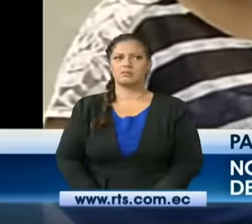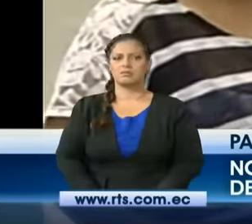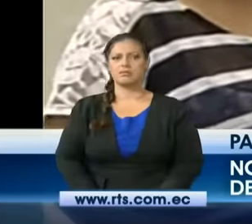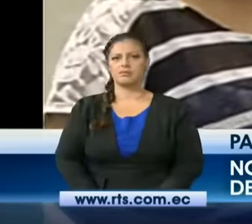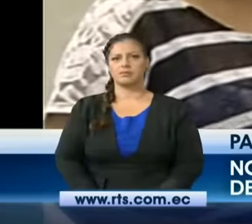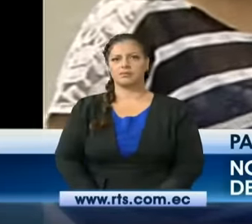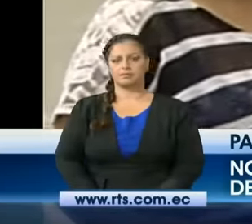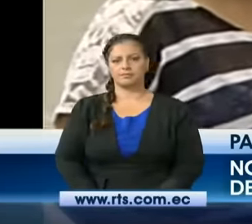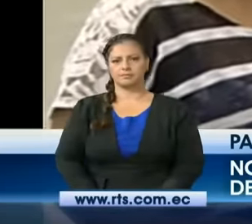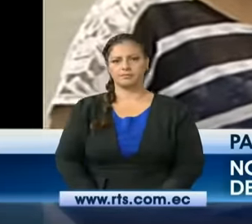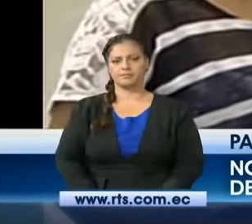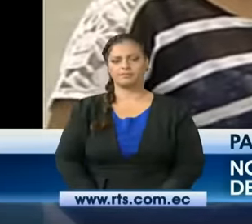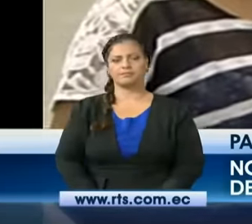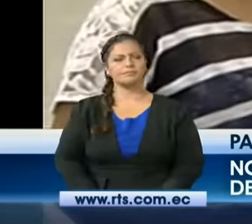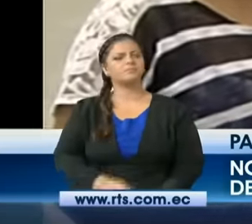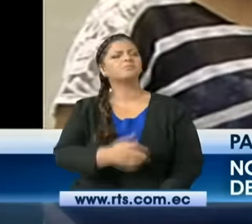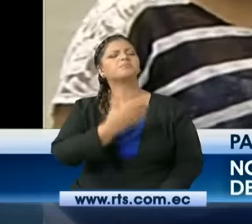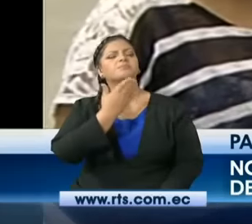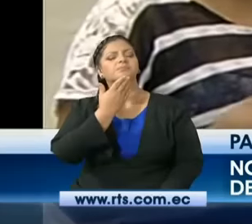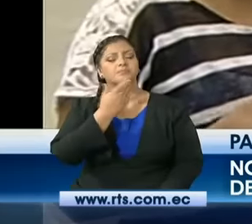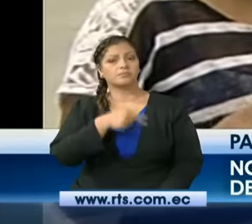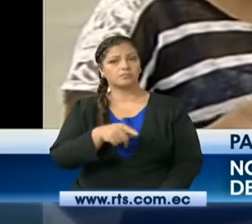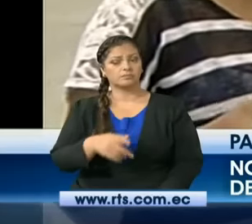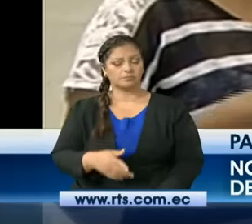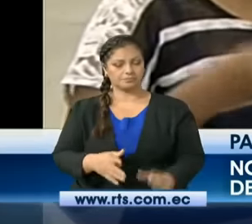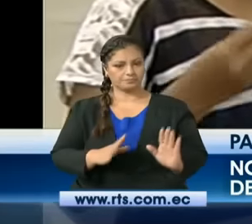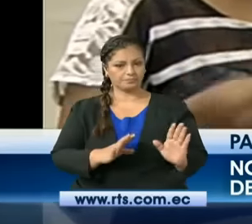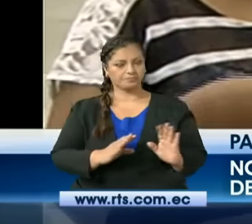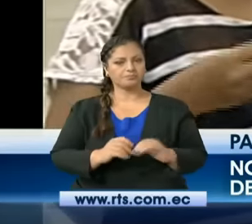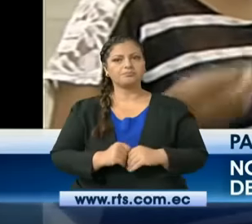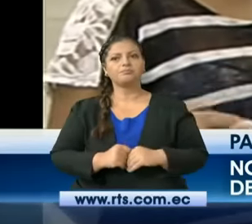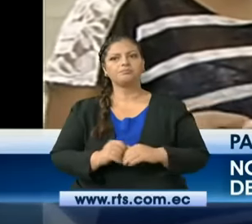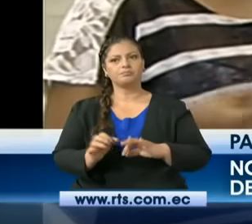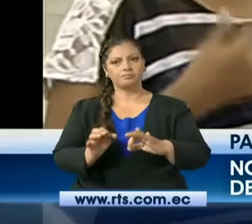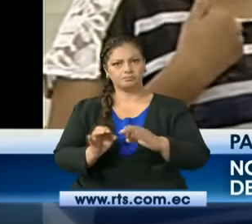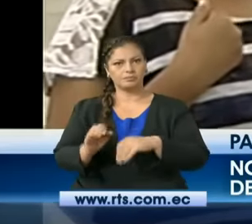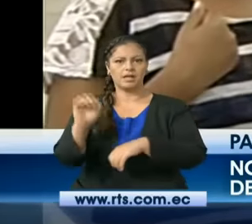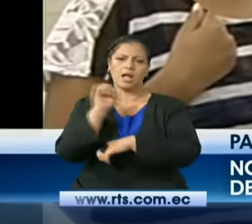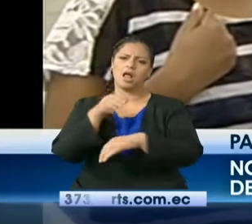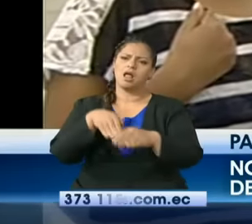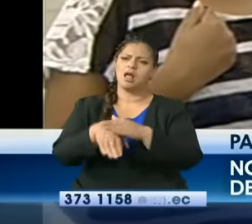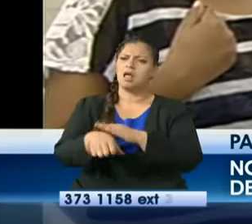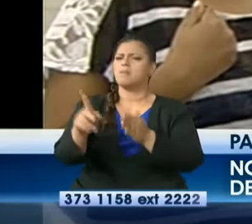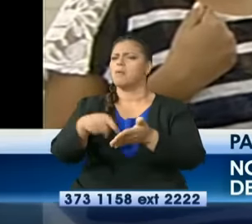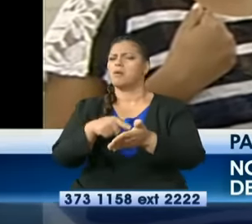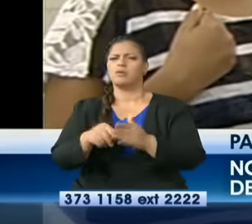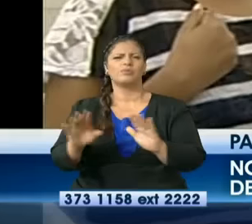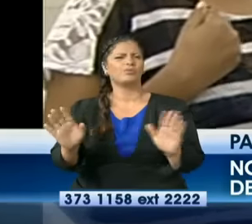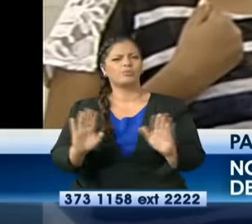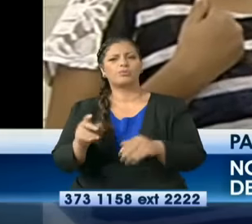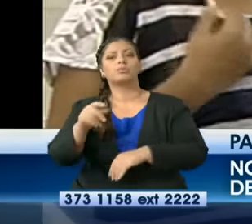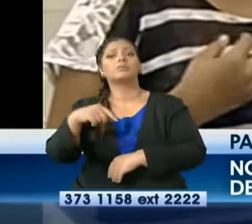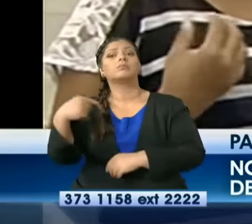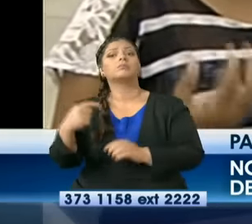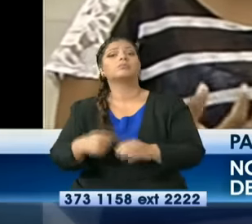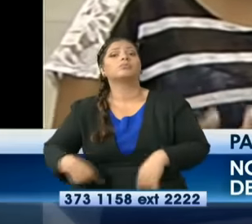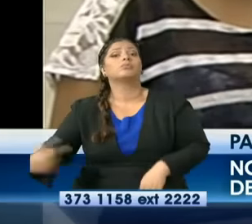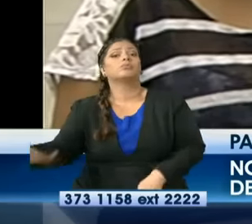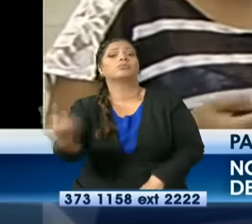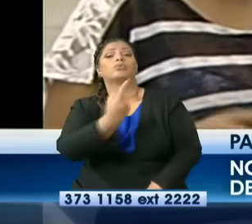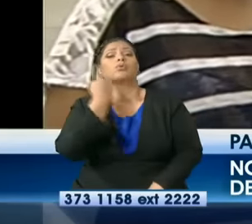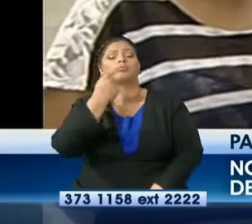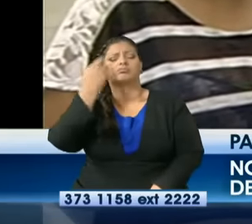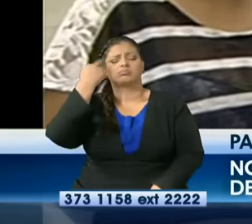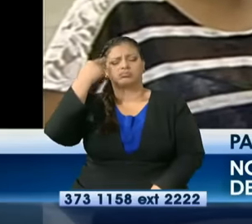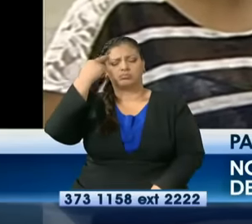porque adentro se ocasiona un caos, es lo que usted me está diciendo. Mire, más que si se ingresa o no se ingresa, es que reflexionemos todos y hagamos conciencia. ¿Qué tan factible es